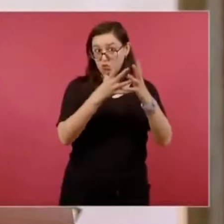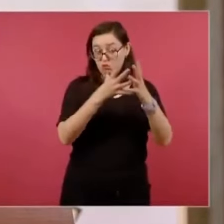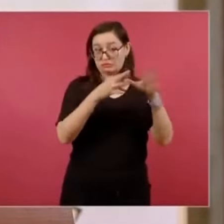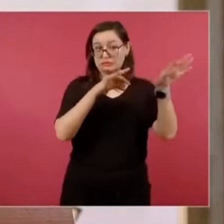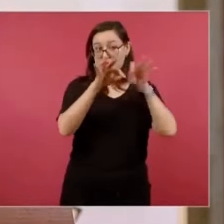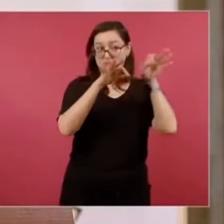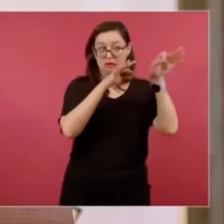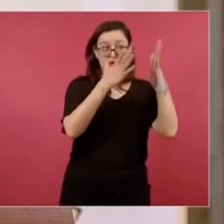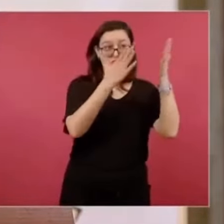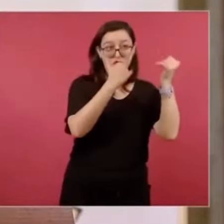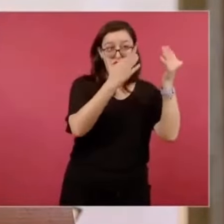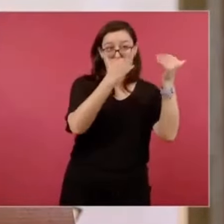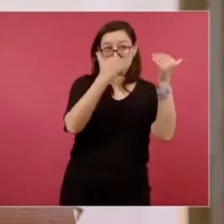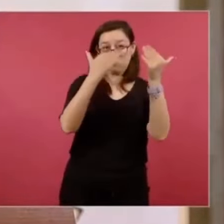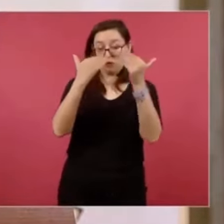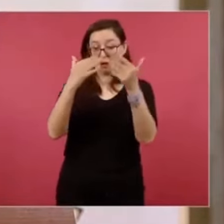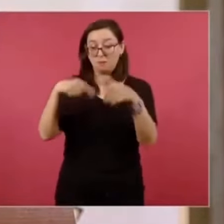en todo el mundo.